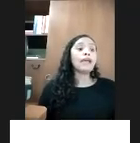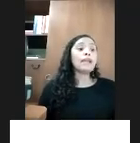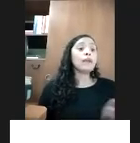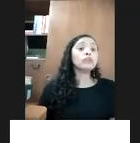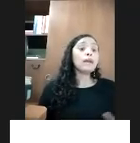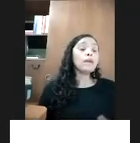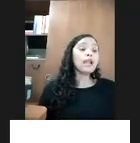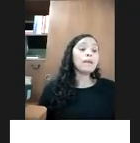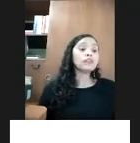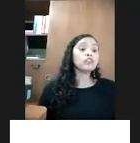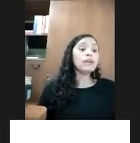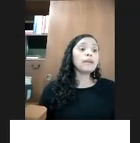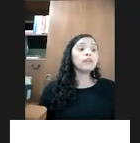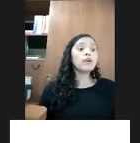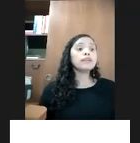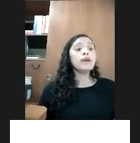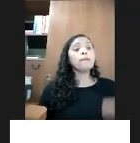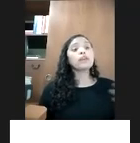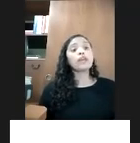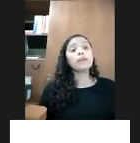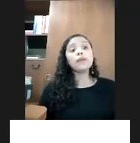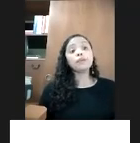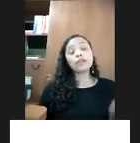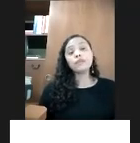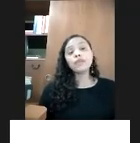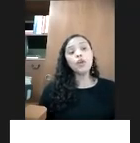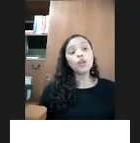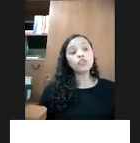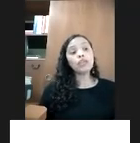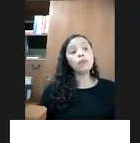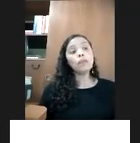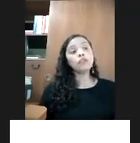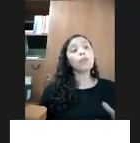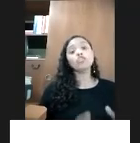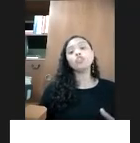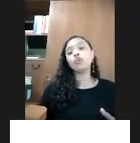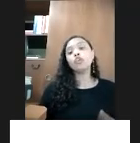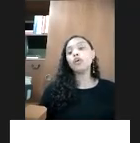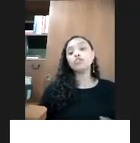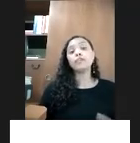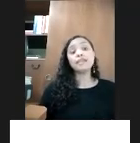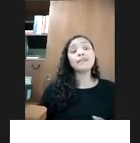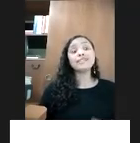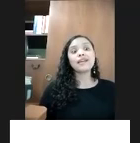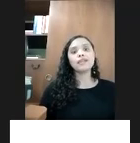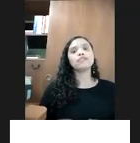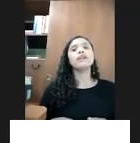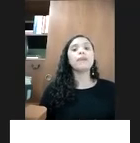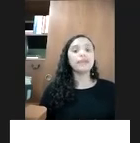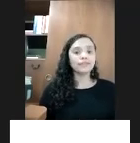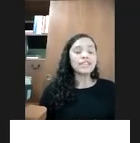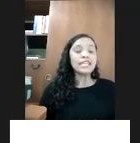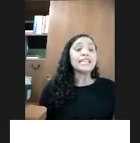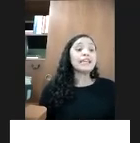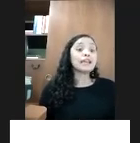Les preguntábamos a las personas mayores por qué viven solos, y un 22% nos dijo que su familia más cercana se fue del